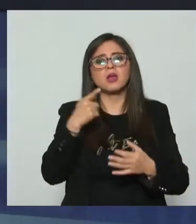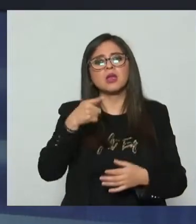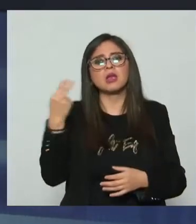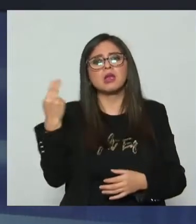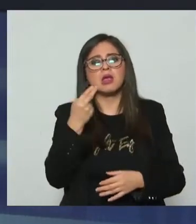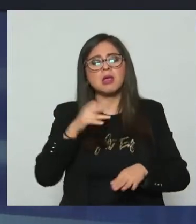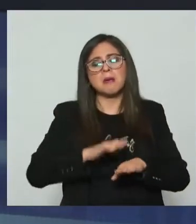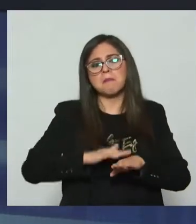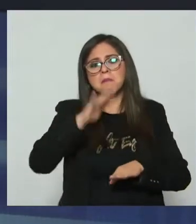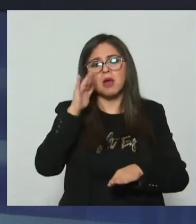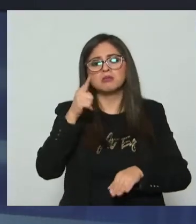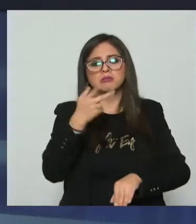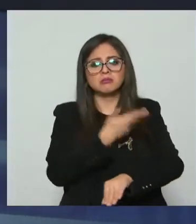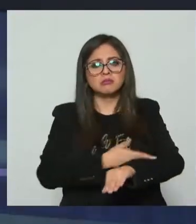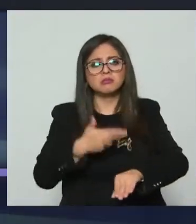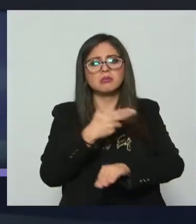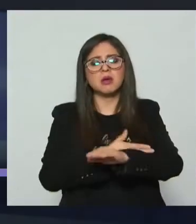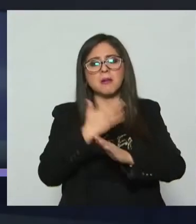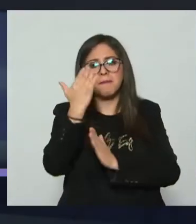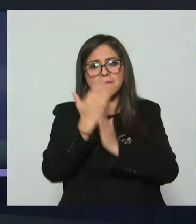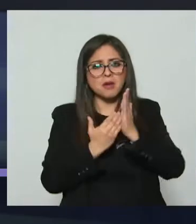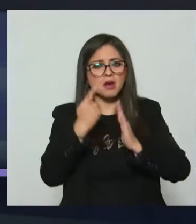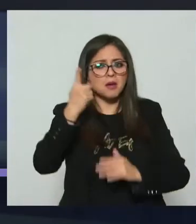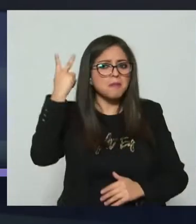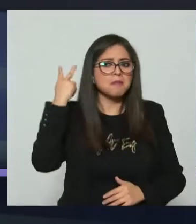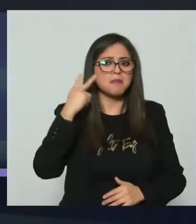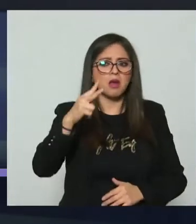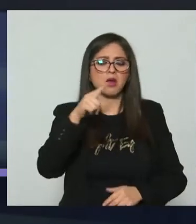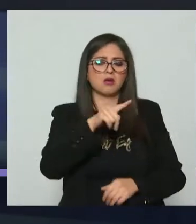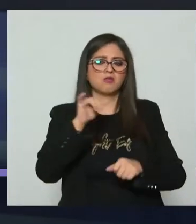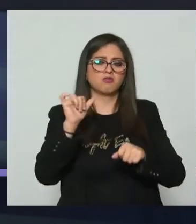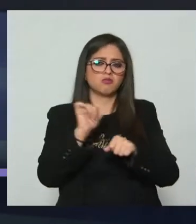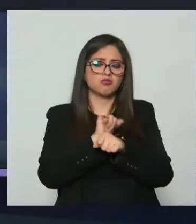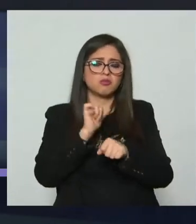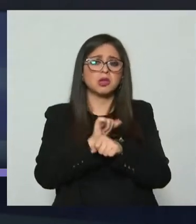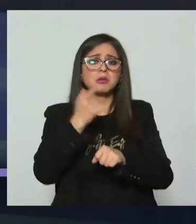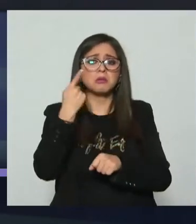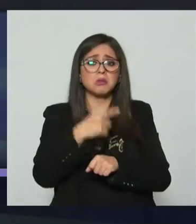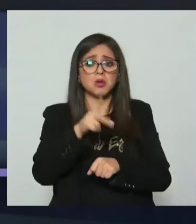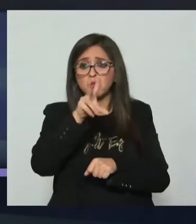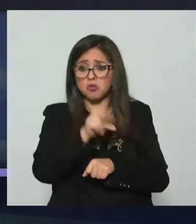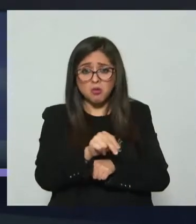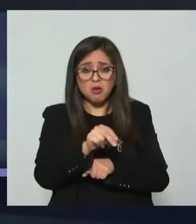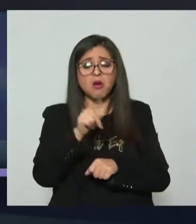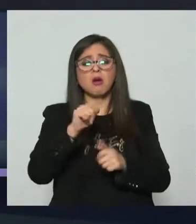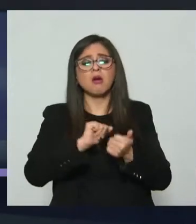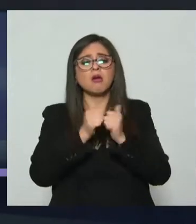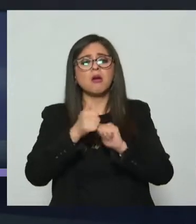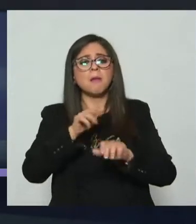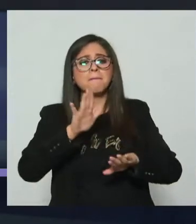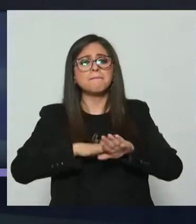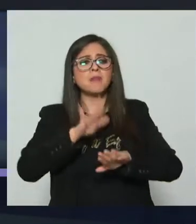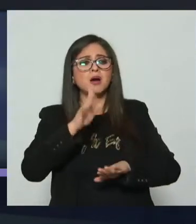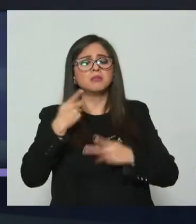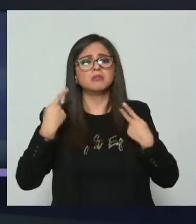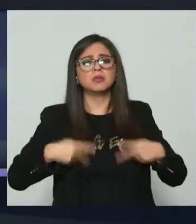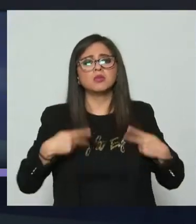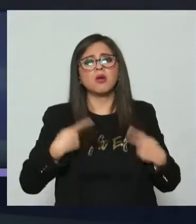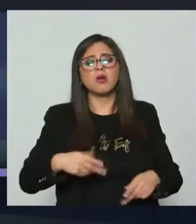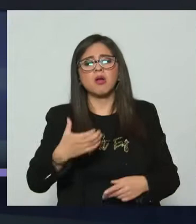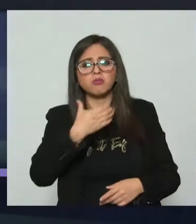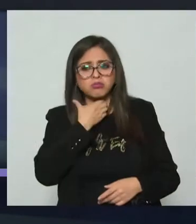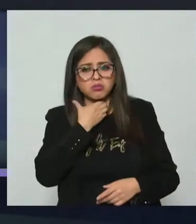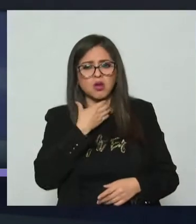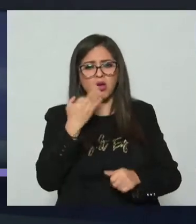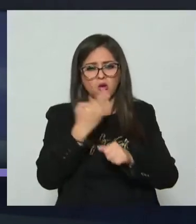necesitamos hacer mucho más para reducir los viajes en automóvil. De otra manera, la ciudad va a seguir igual de colapsada. Se habla mucho, y creo que este es un